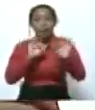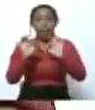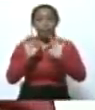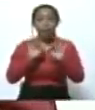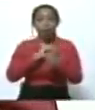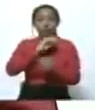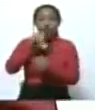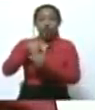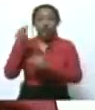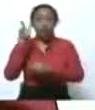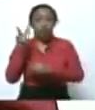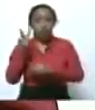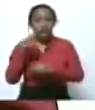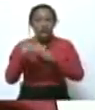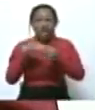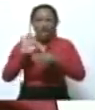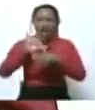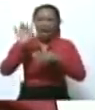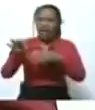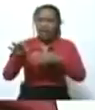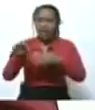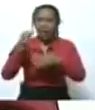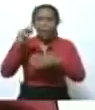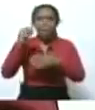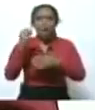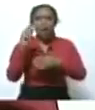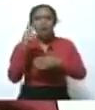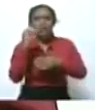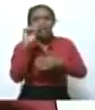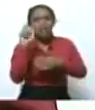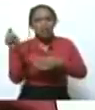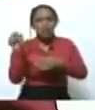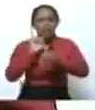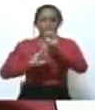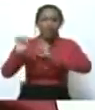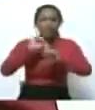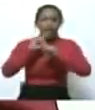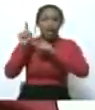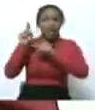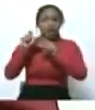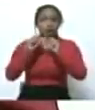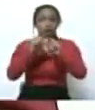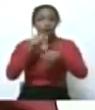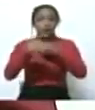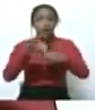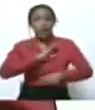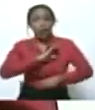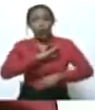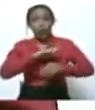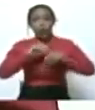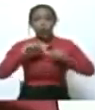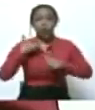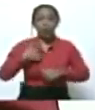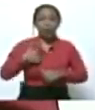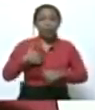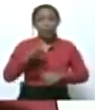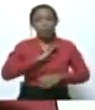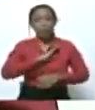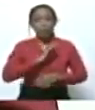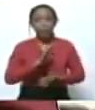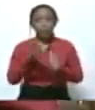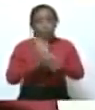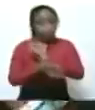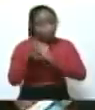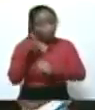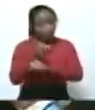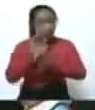preparar una invasión a las Islas Malvinas. Va a defenderla, que las Malvinas sigan siendo territorio argentino como deben ser territorio argentino.